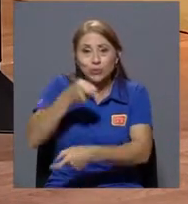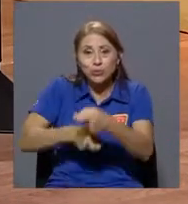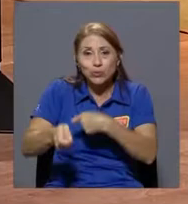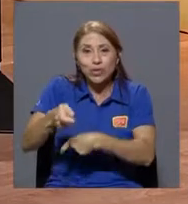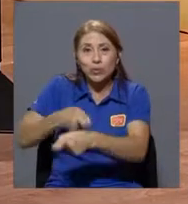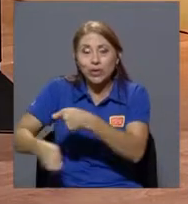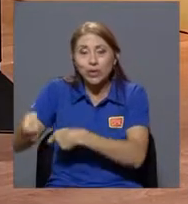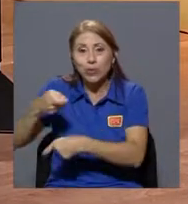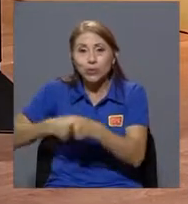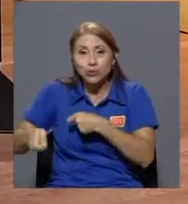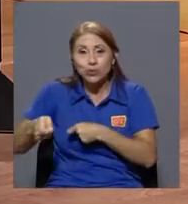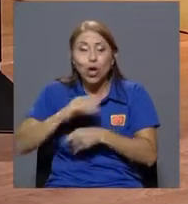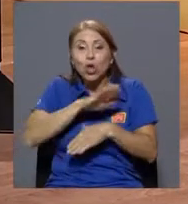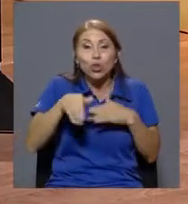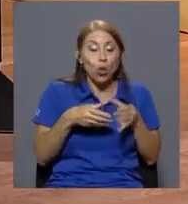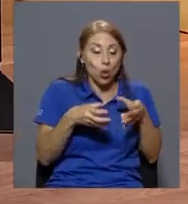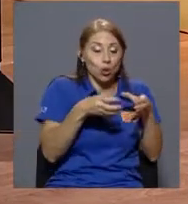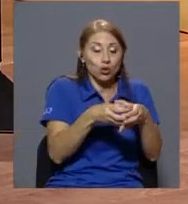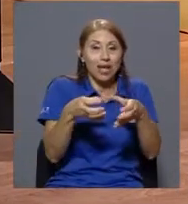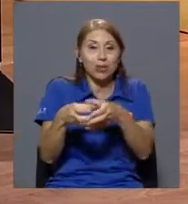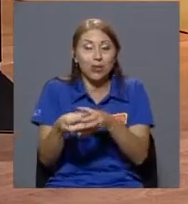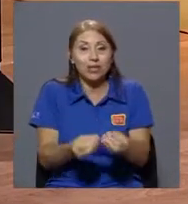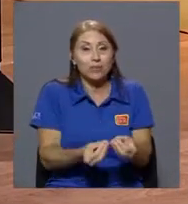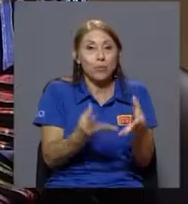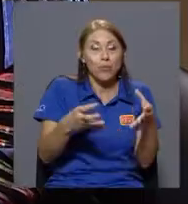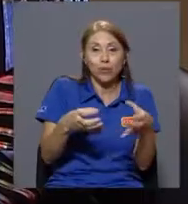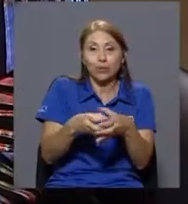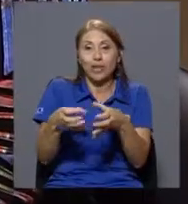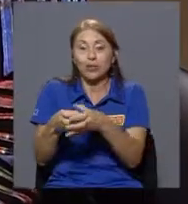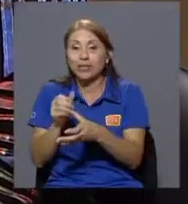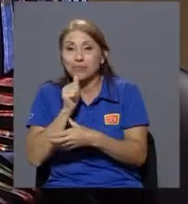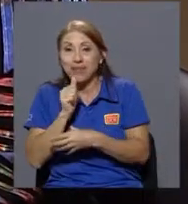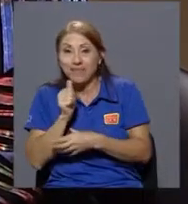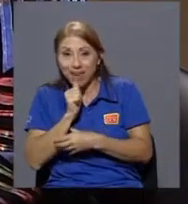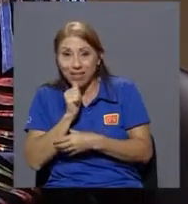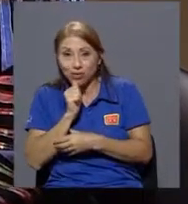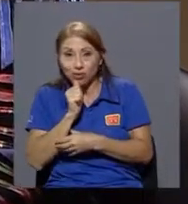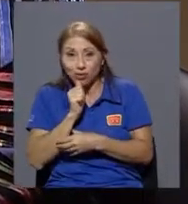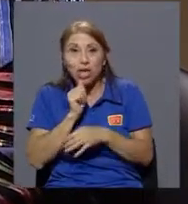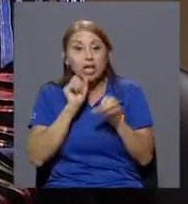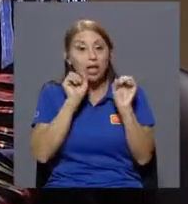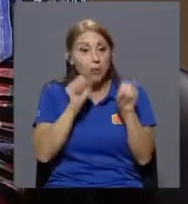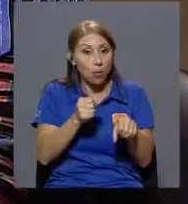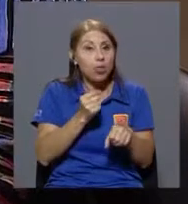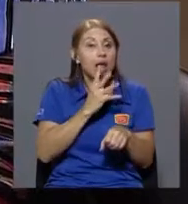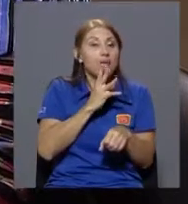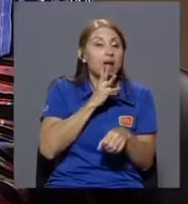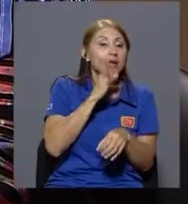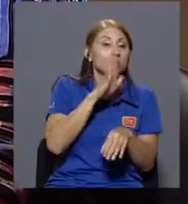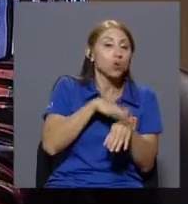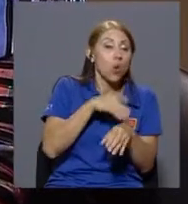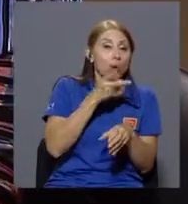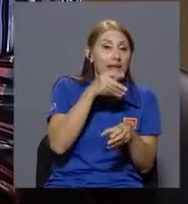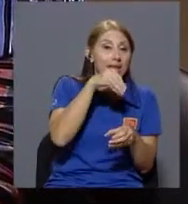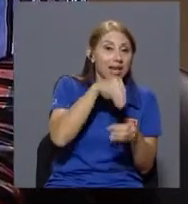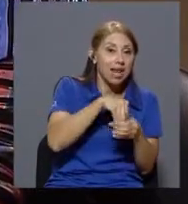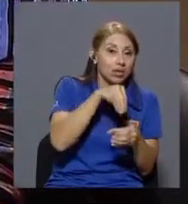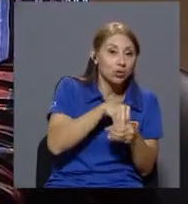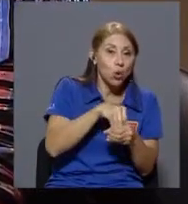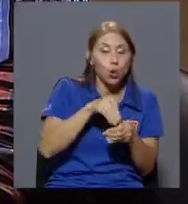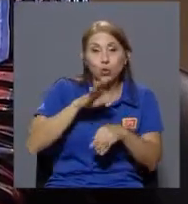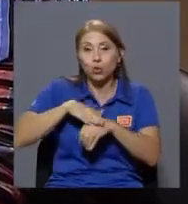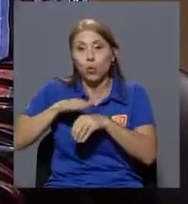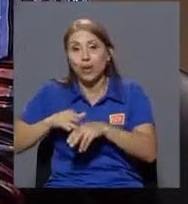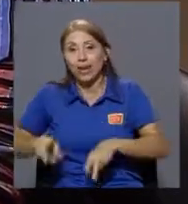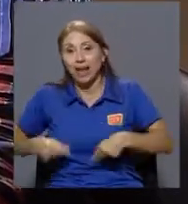privados, con efecto en ingreso, con efecto en gasto, se manifestaron, y que al final esta